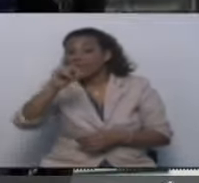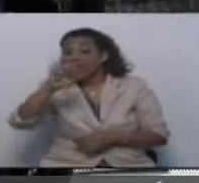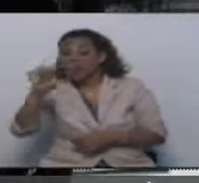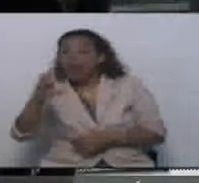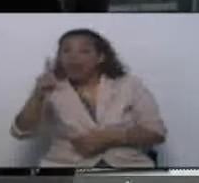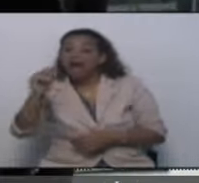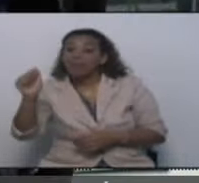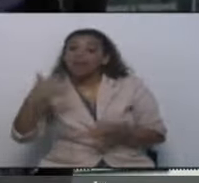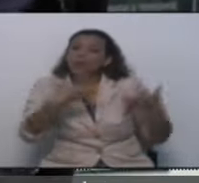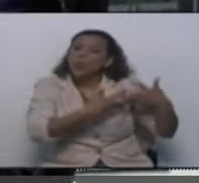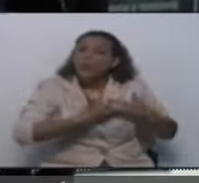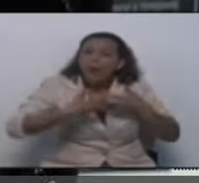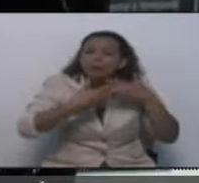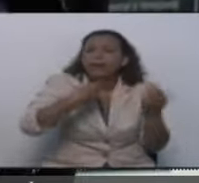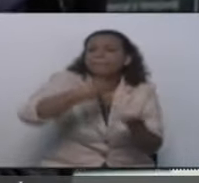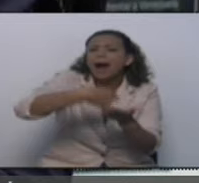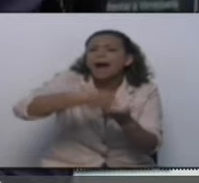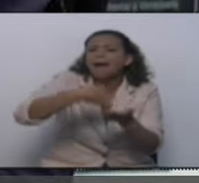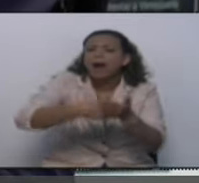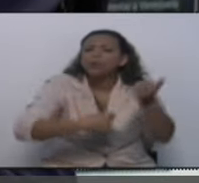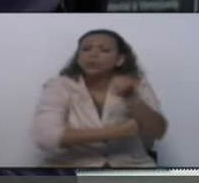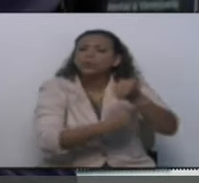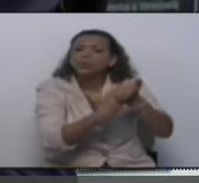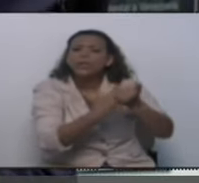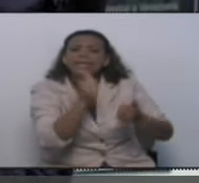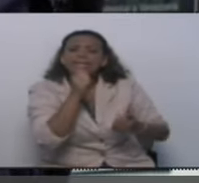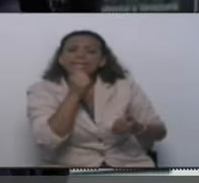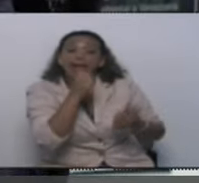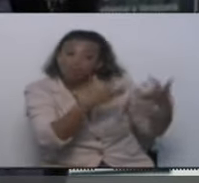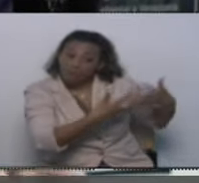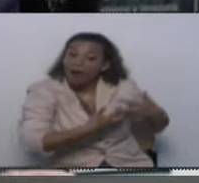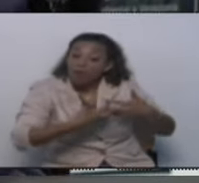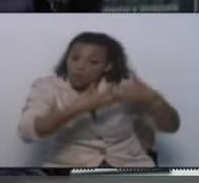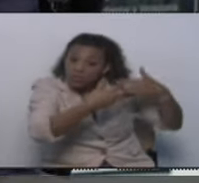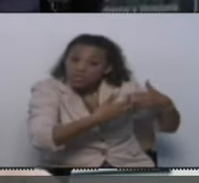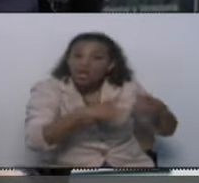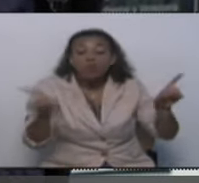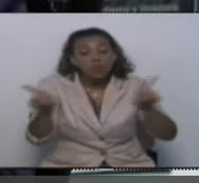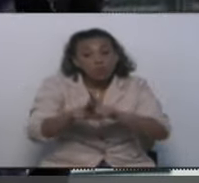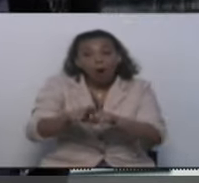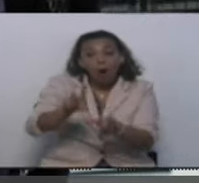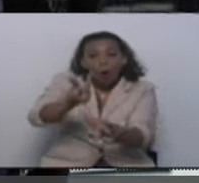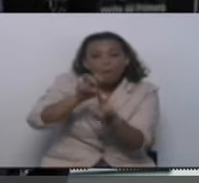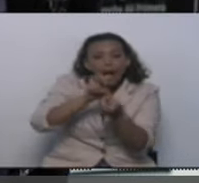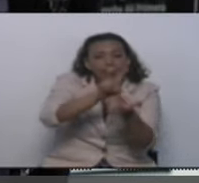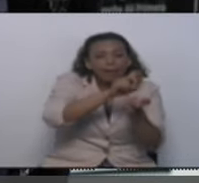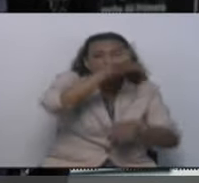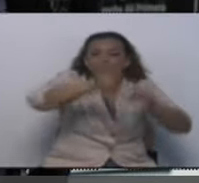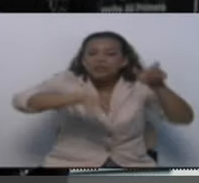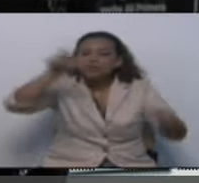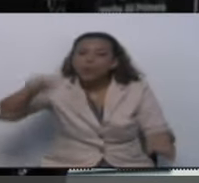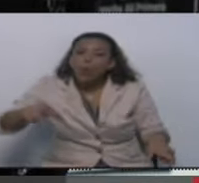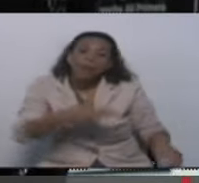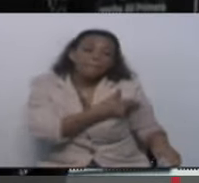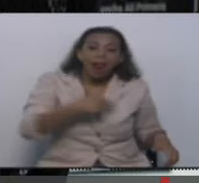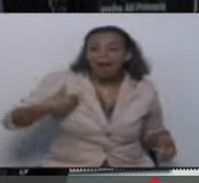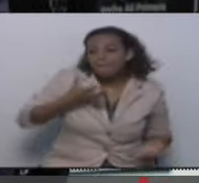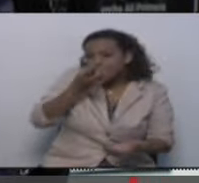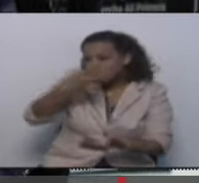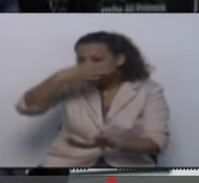de Norteamérica. ¿Quién lo financió? ¿Quién lo preparó? Así como aquí captan gente para las